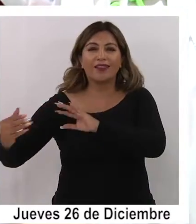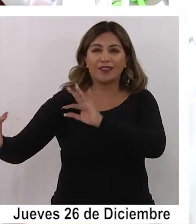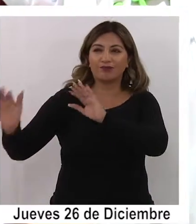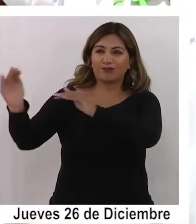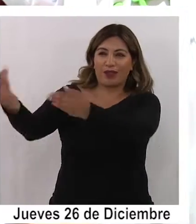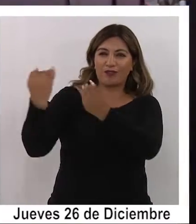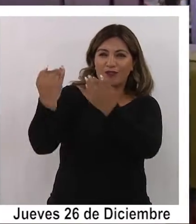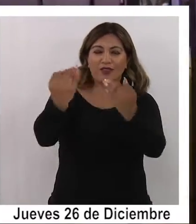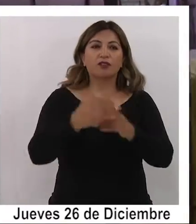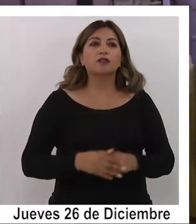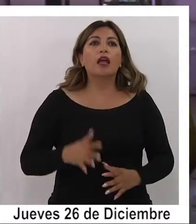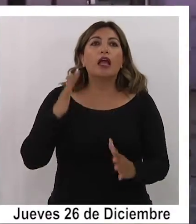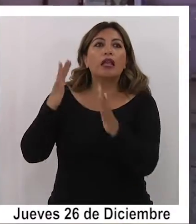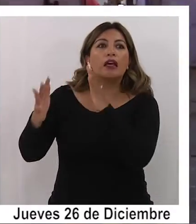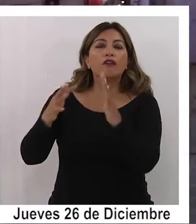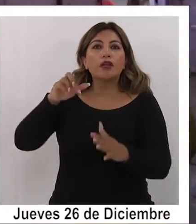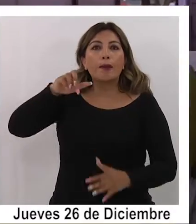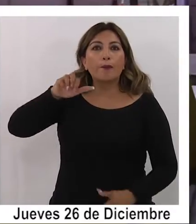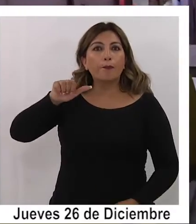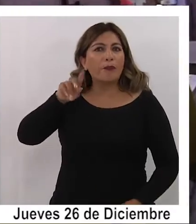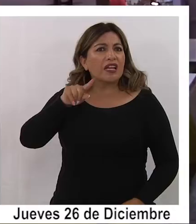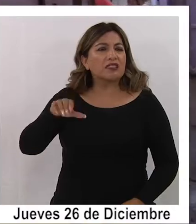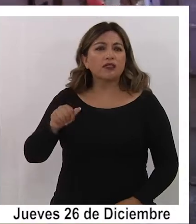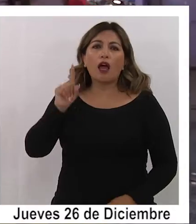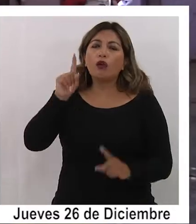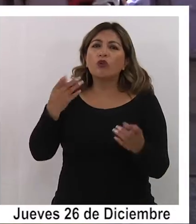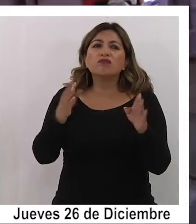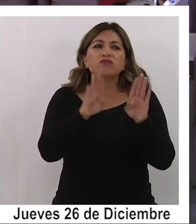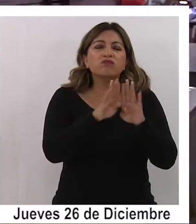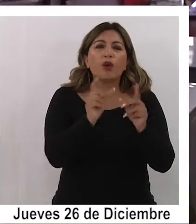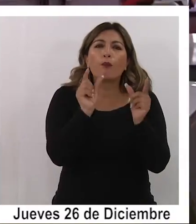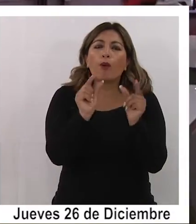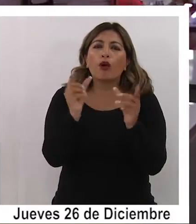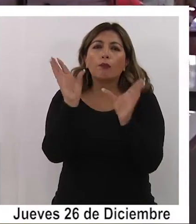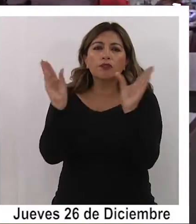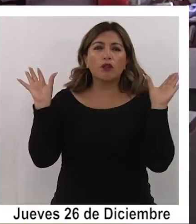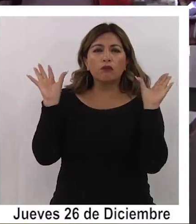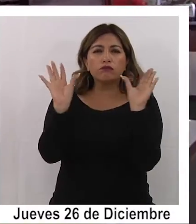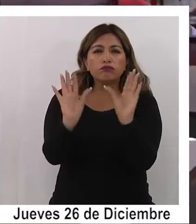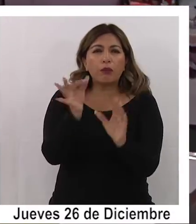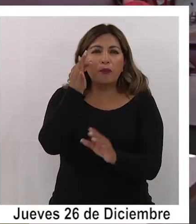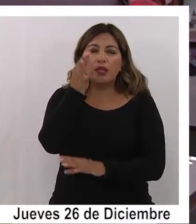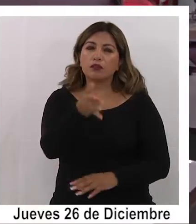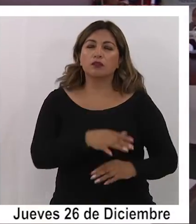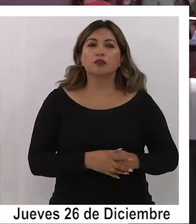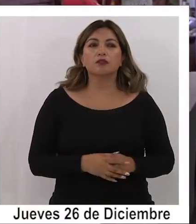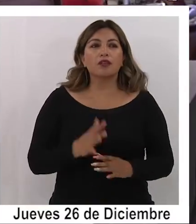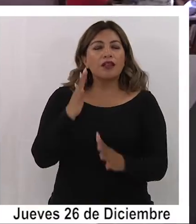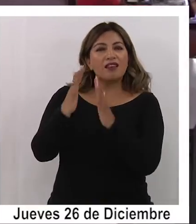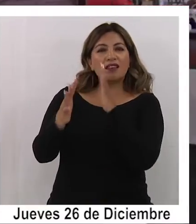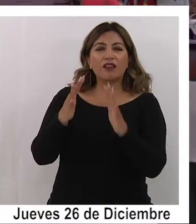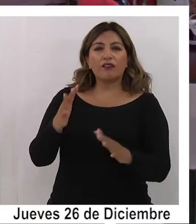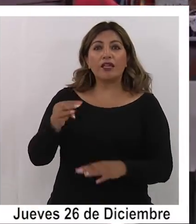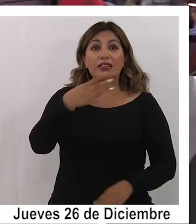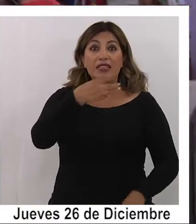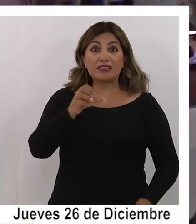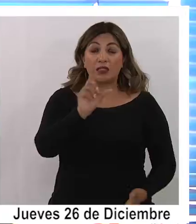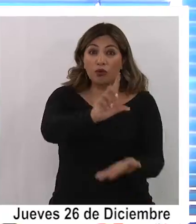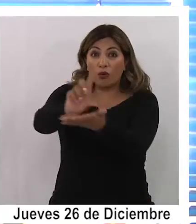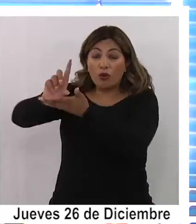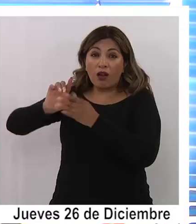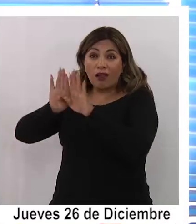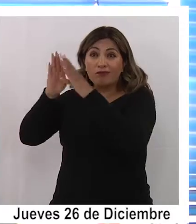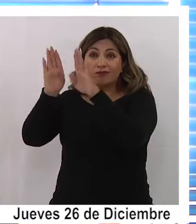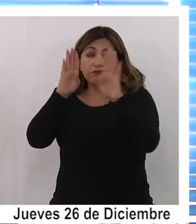todo esto es una cadena. En la Feria Persa se observan locales cerrados y con poca afluencia de público. La feria tiene